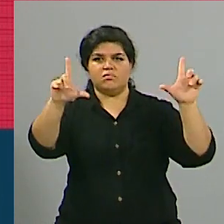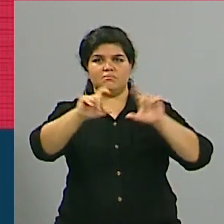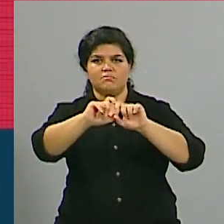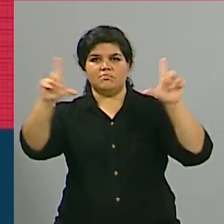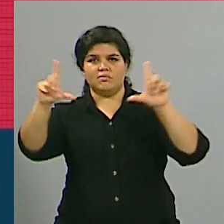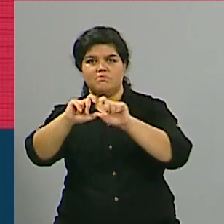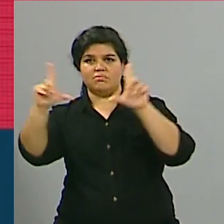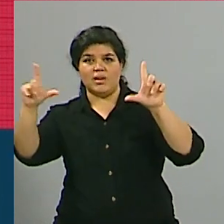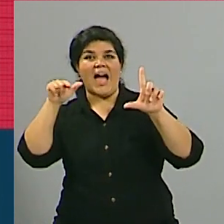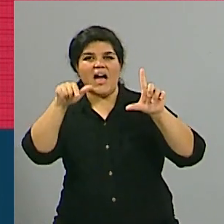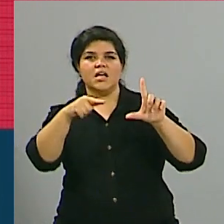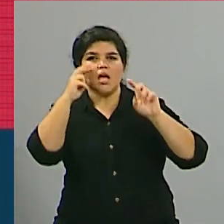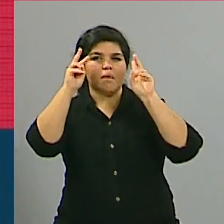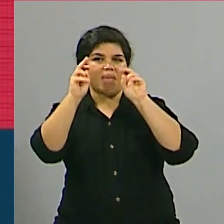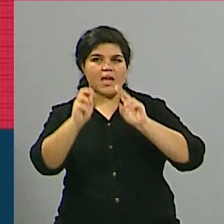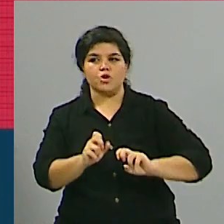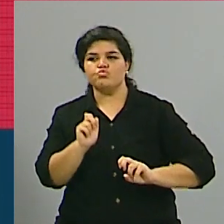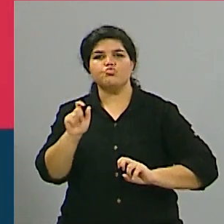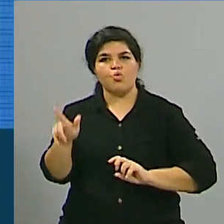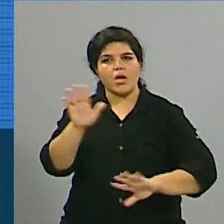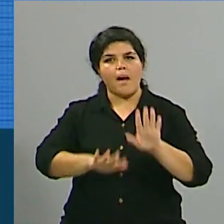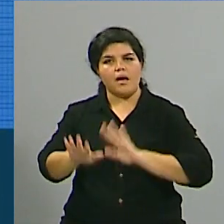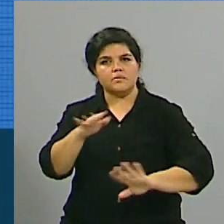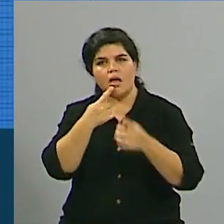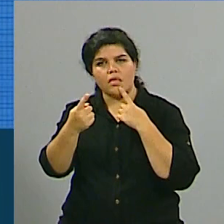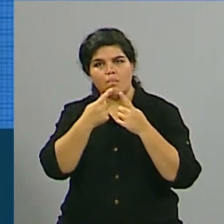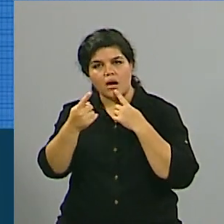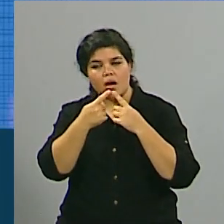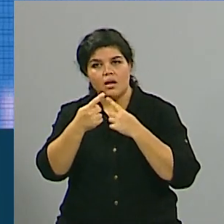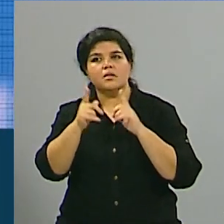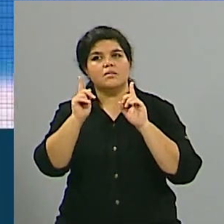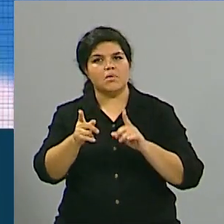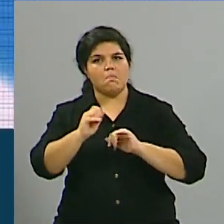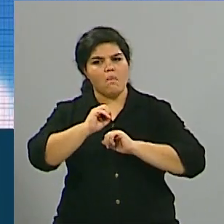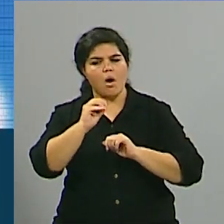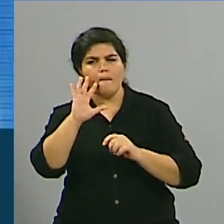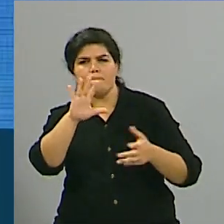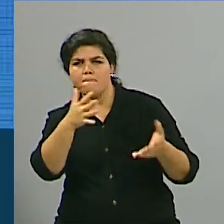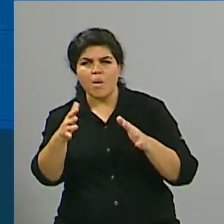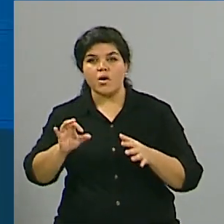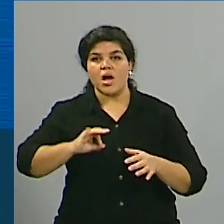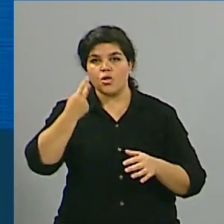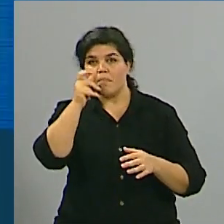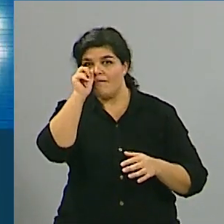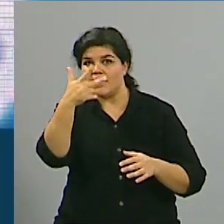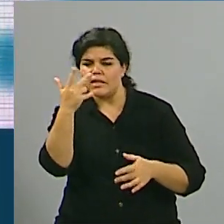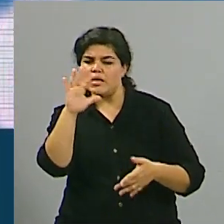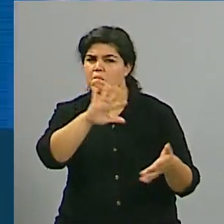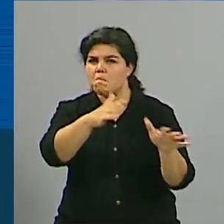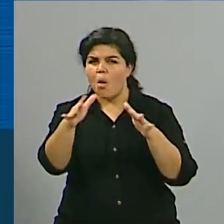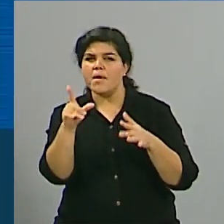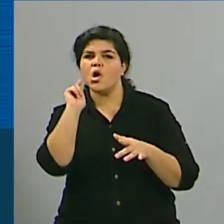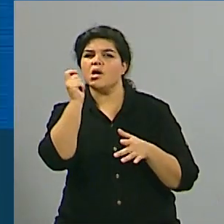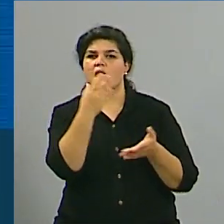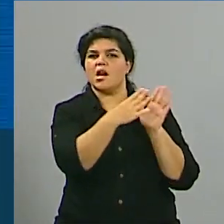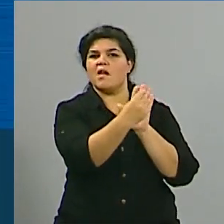estudio que han llevado adelante y que de alguna manera va marcando cómo viene el panorama en este 2023. Así es que les decimos a ustedes